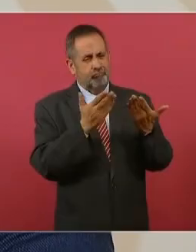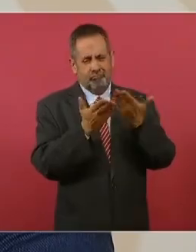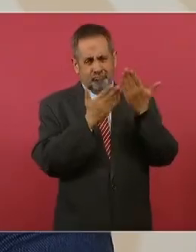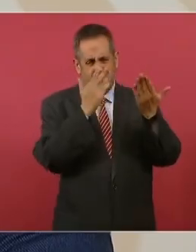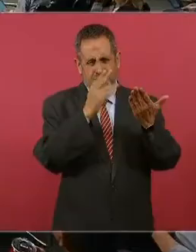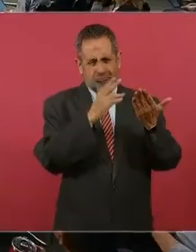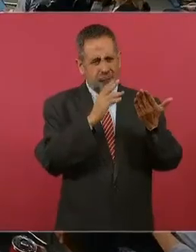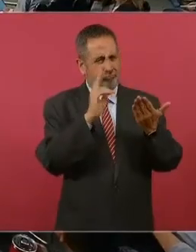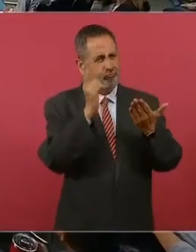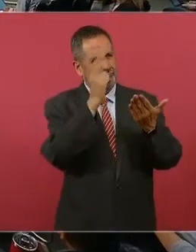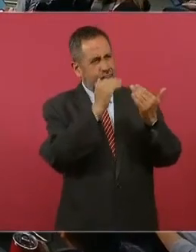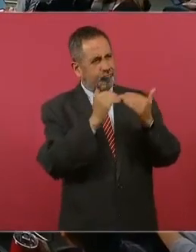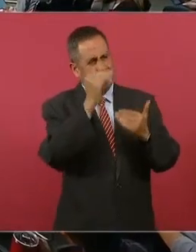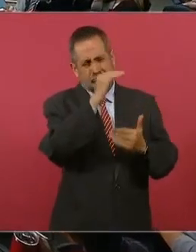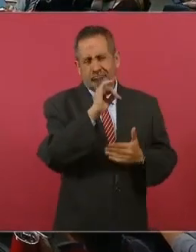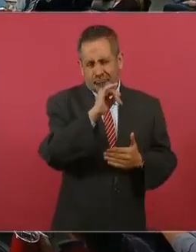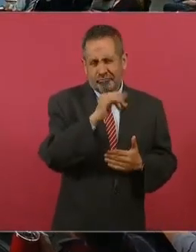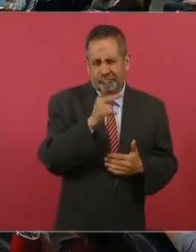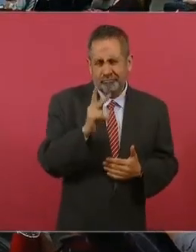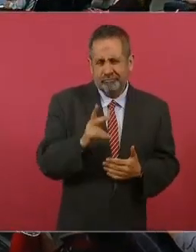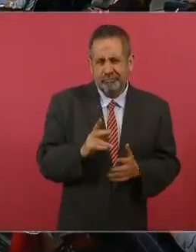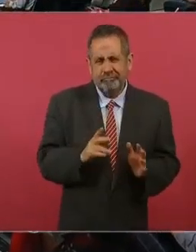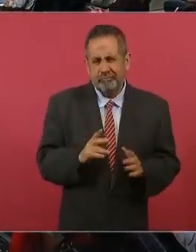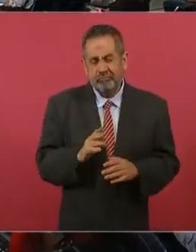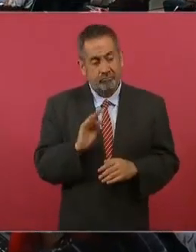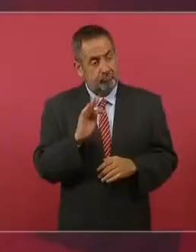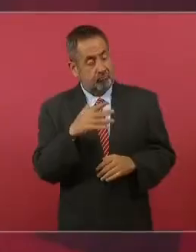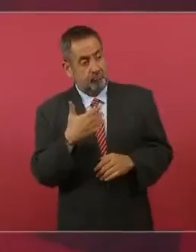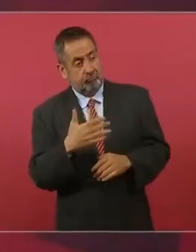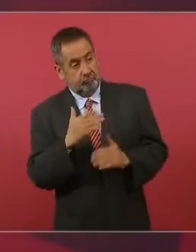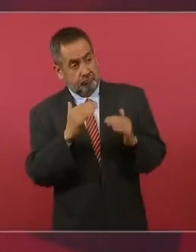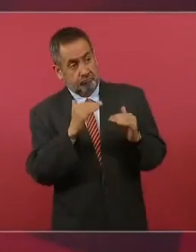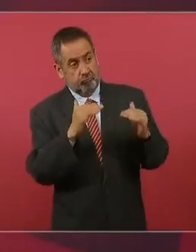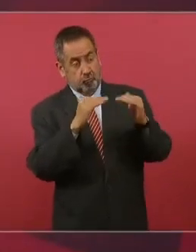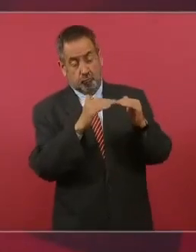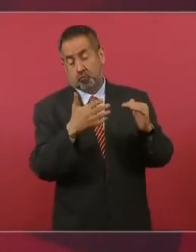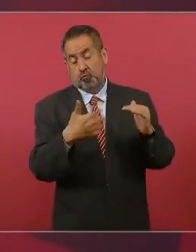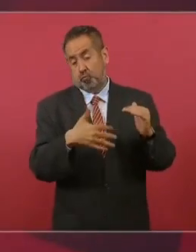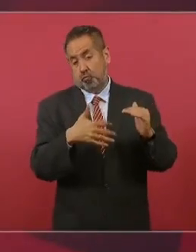académico, que puede ser hasta equiparable